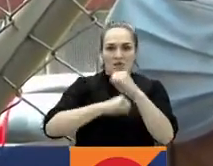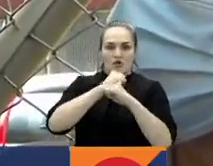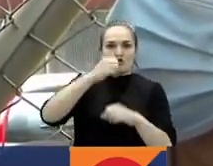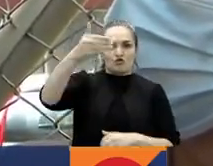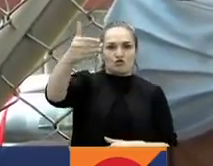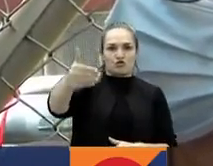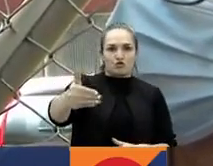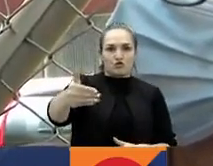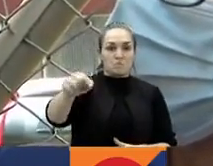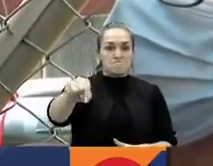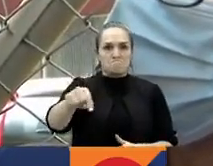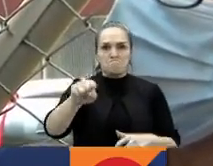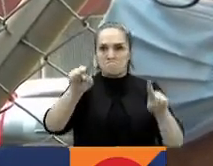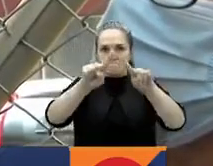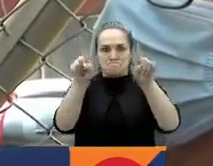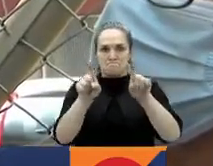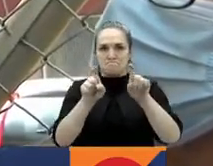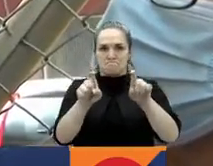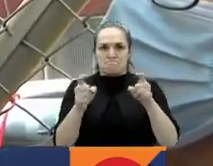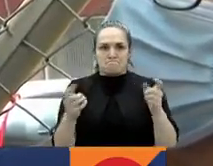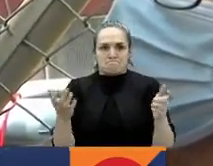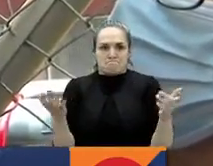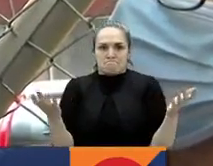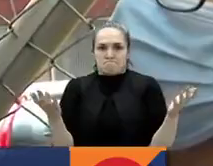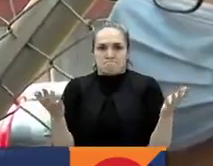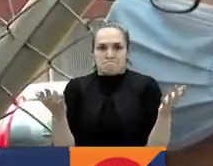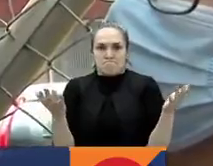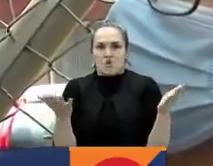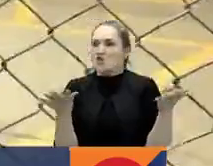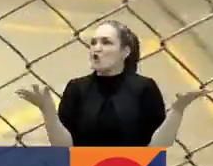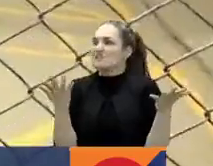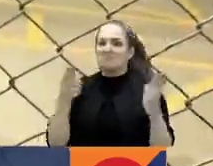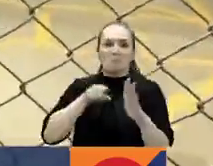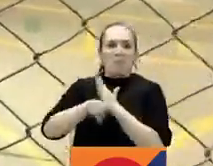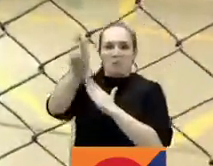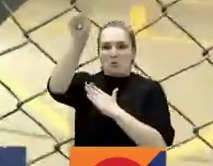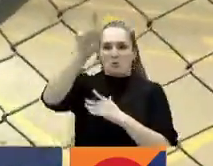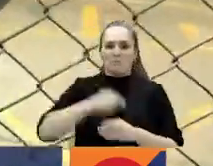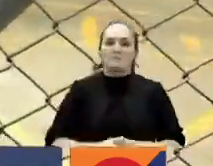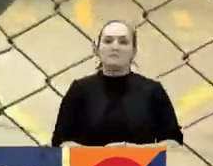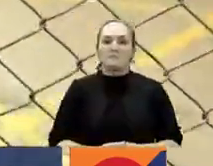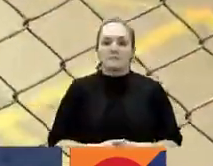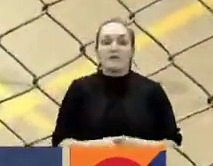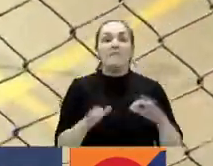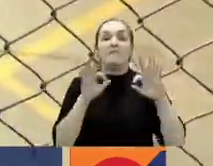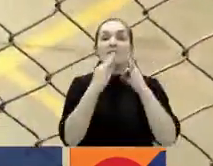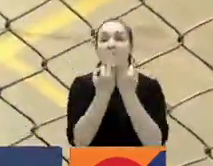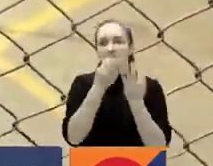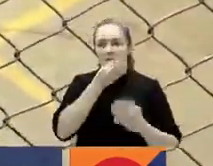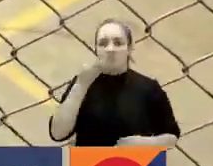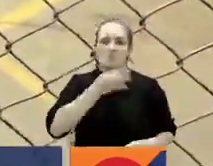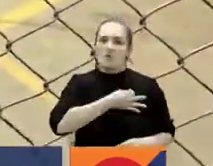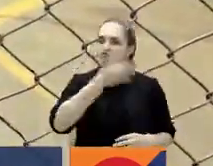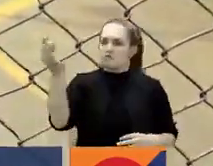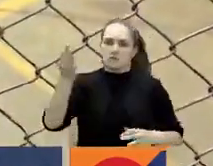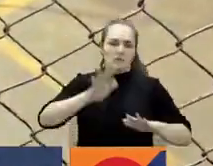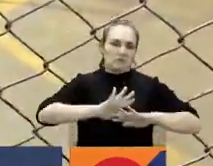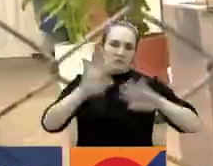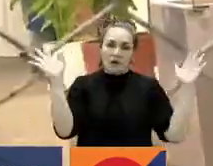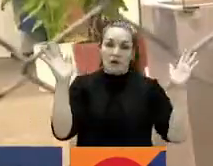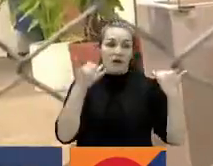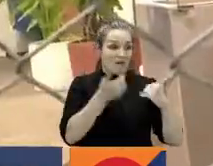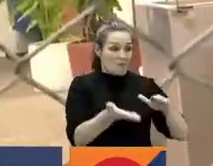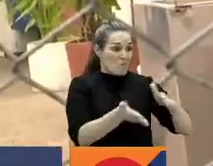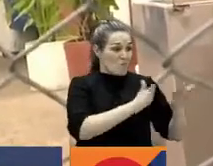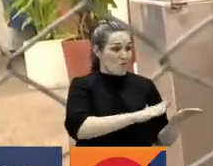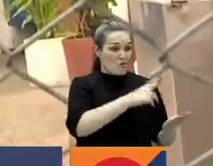sabemos cómo, dónde estará en este momento. La familia denuncia que luego del ataque que cobró la vida del